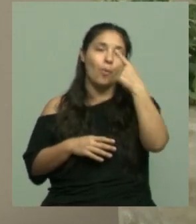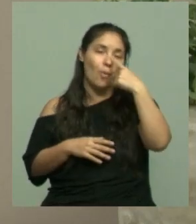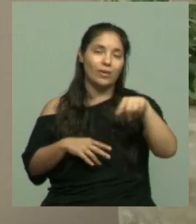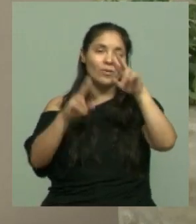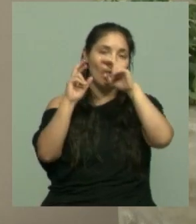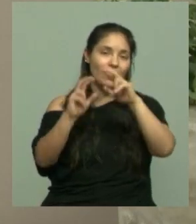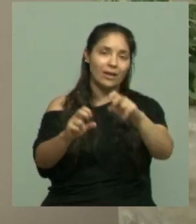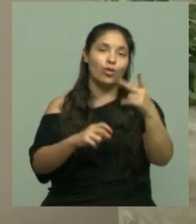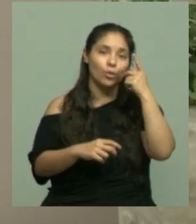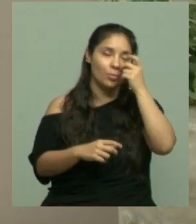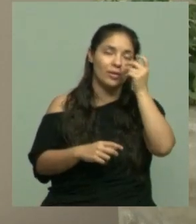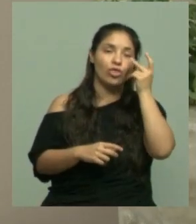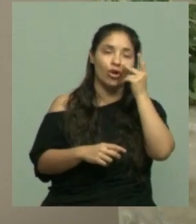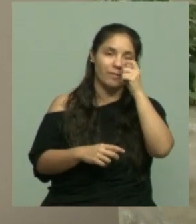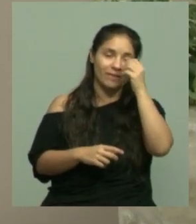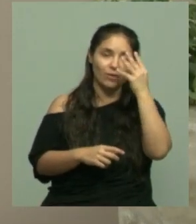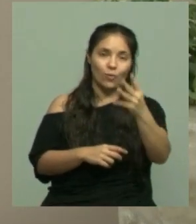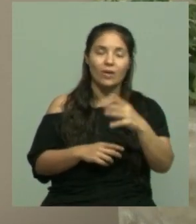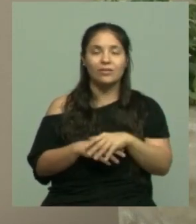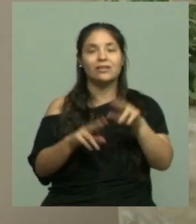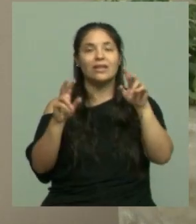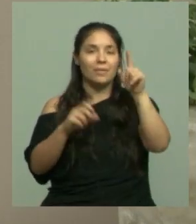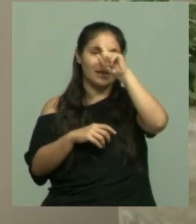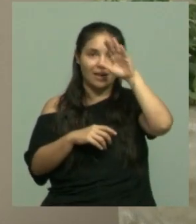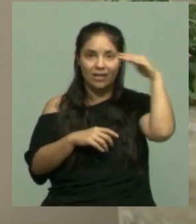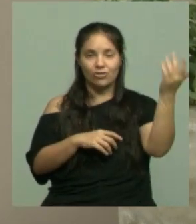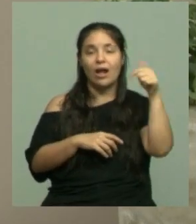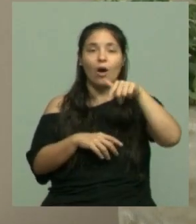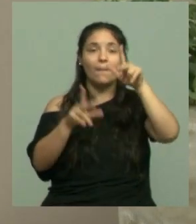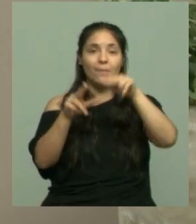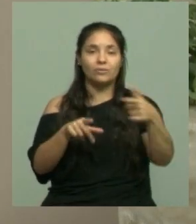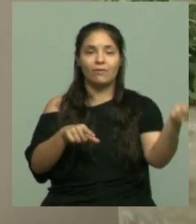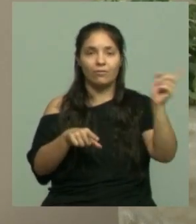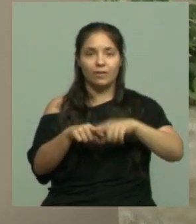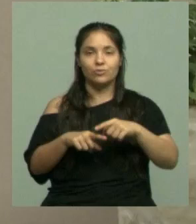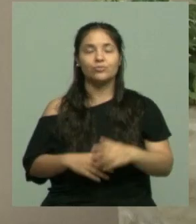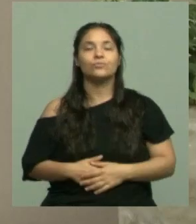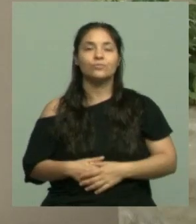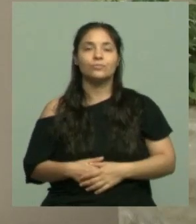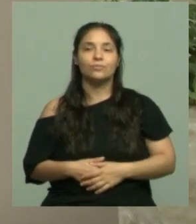análisis del 2024 en materia internacional. Nos vamos a la pausa, ya regresamos.